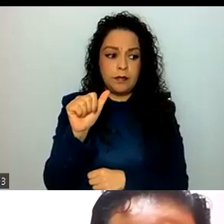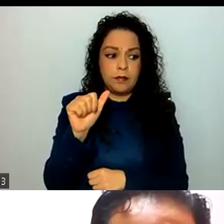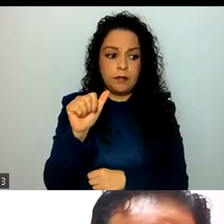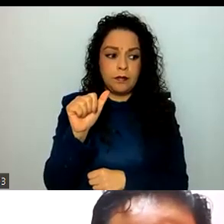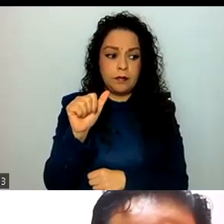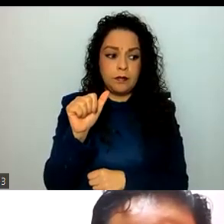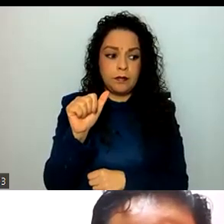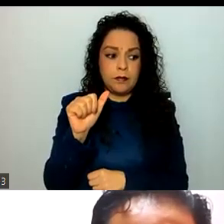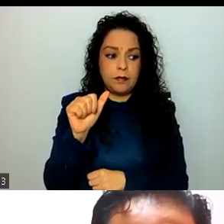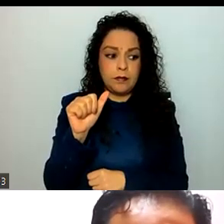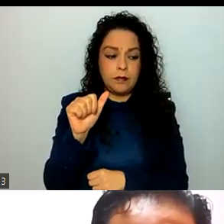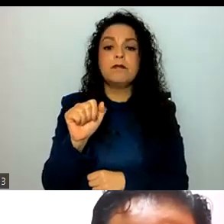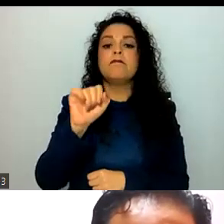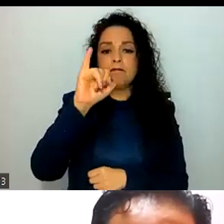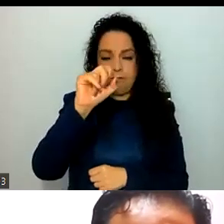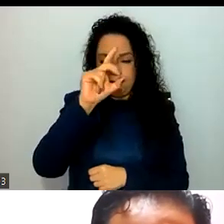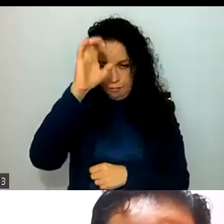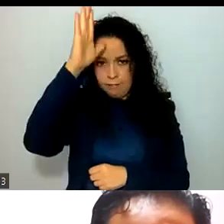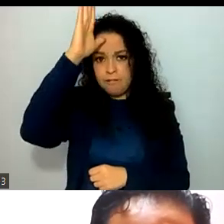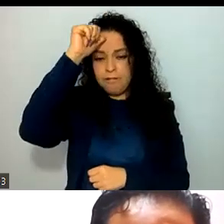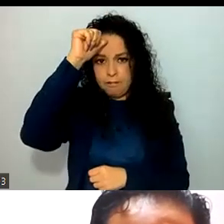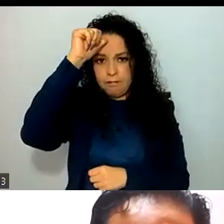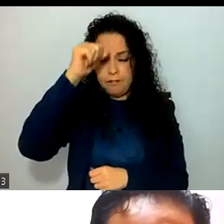A favor.